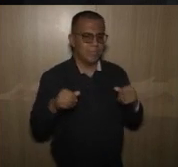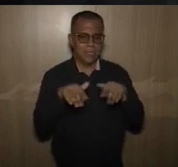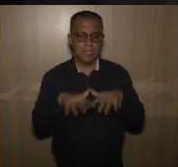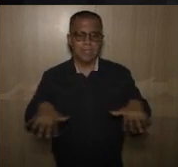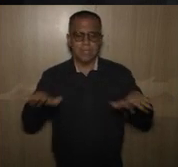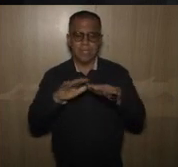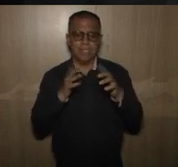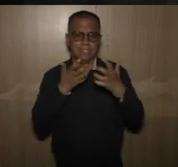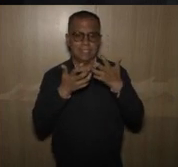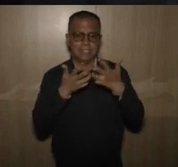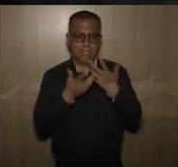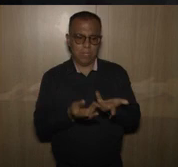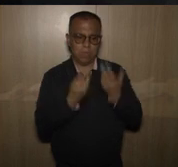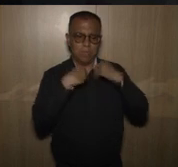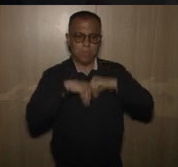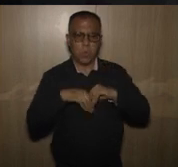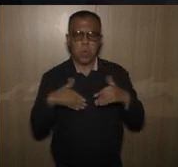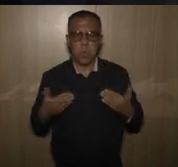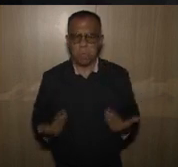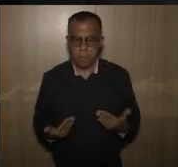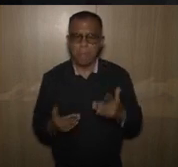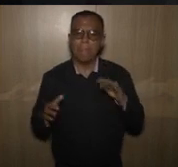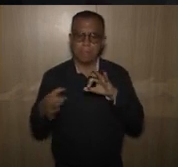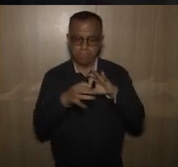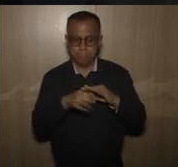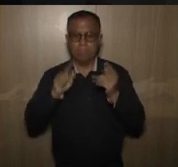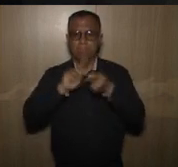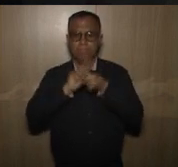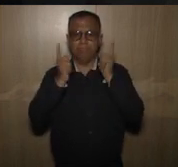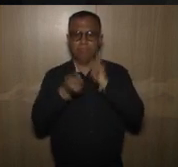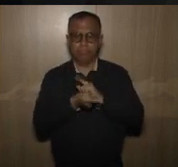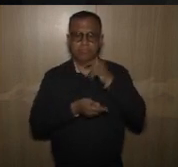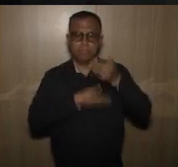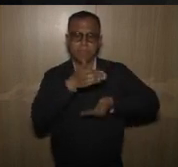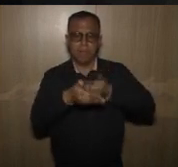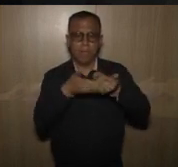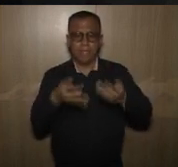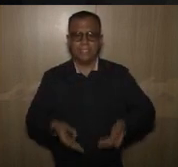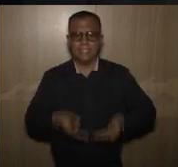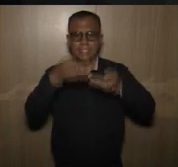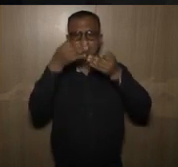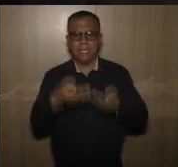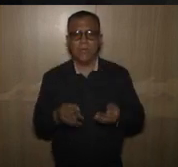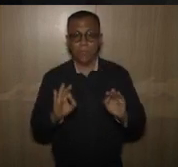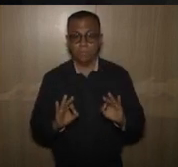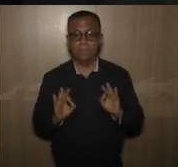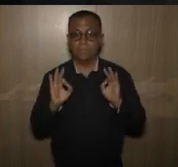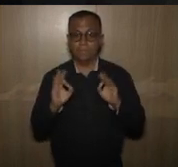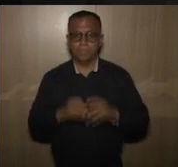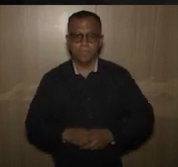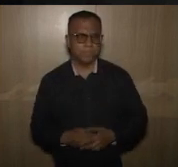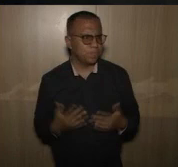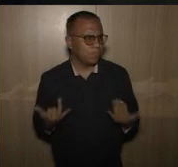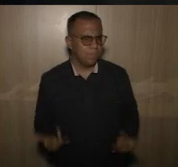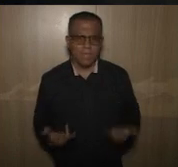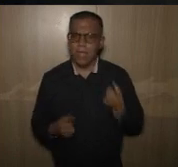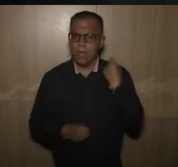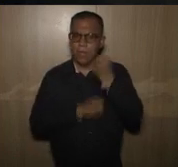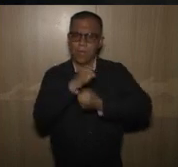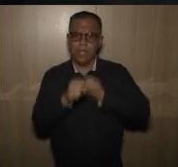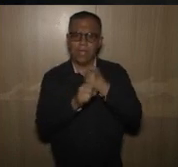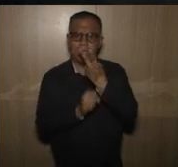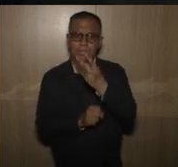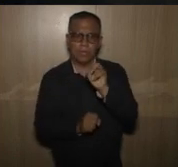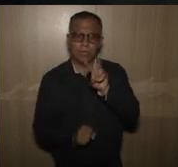sistema, en la apropiación de la transformación del sistema de aseguramiento de la calidad. ¿Qué vamos a hacer en el